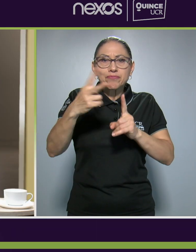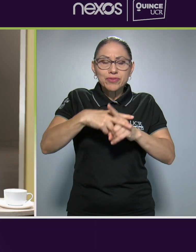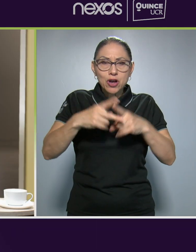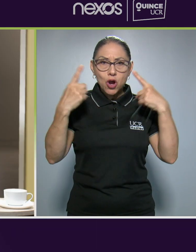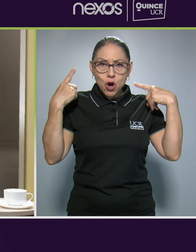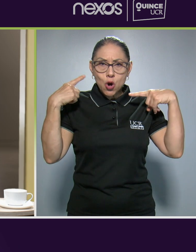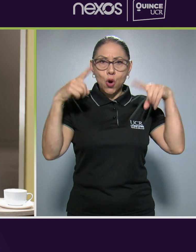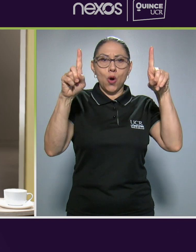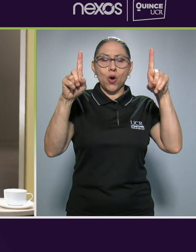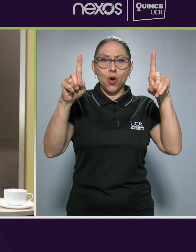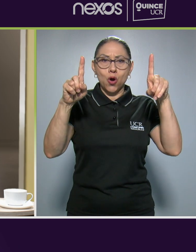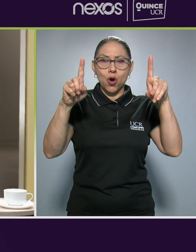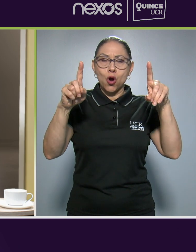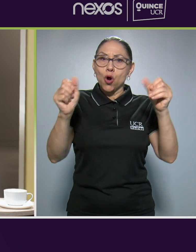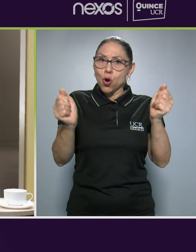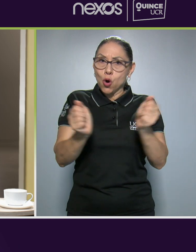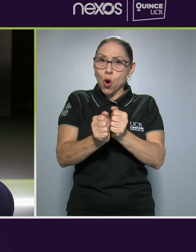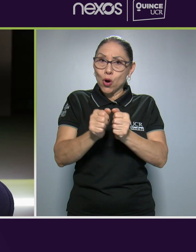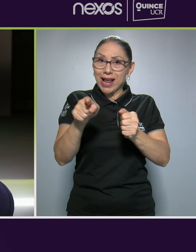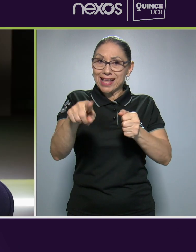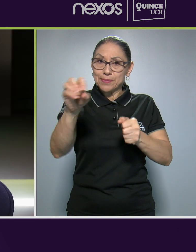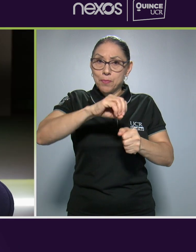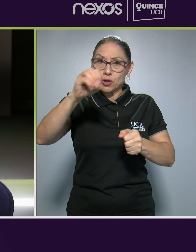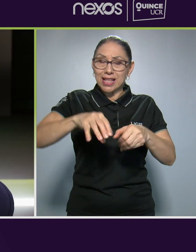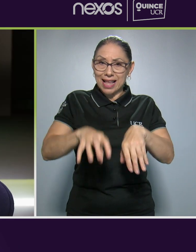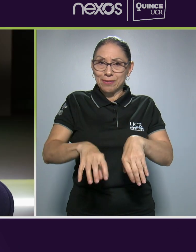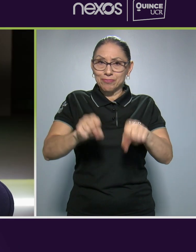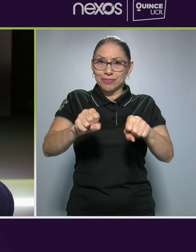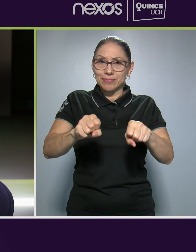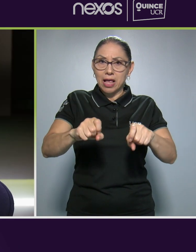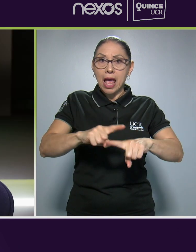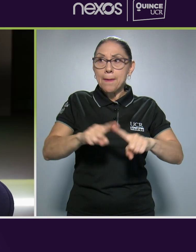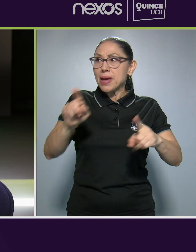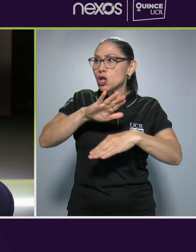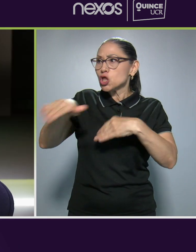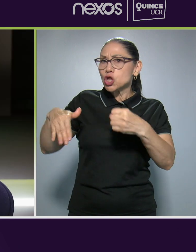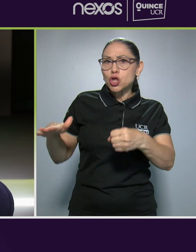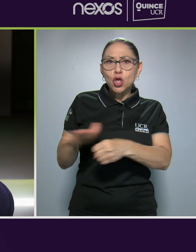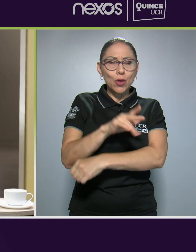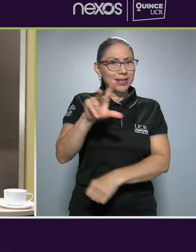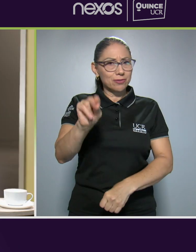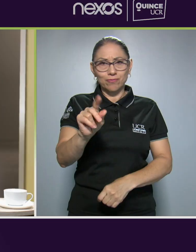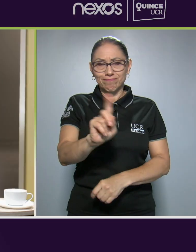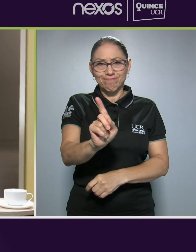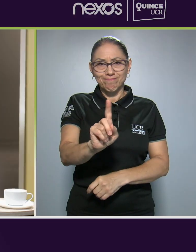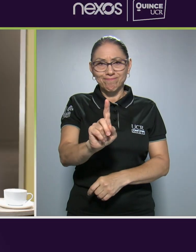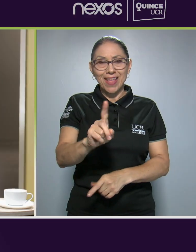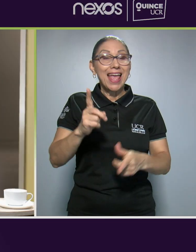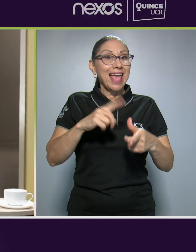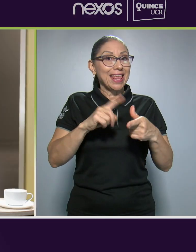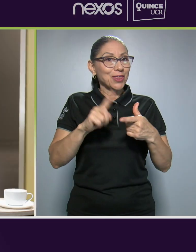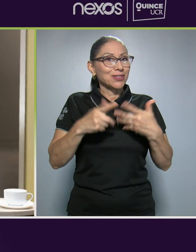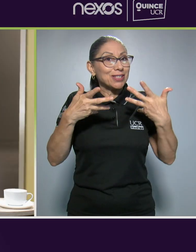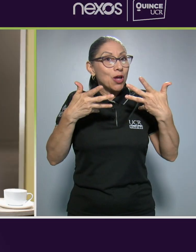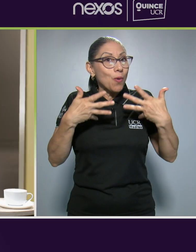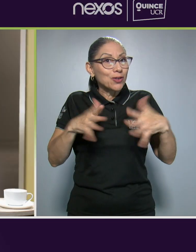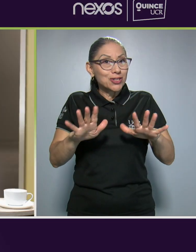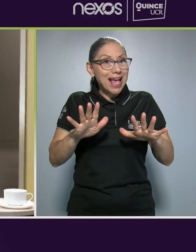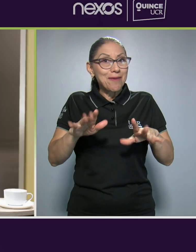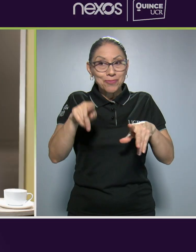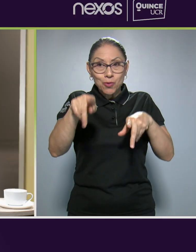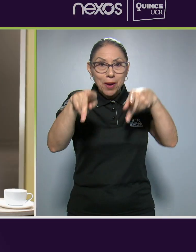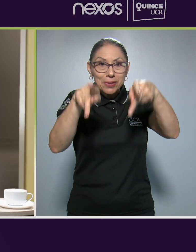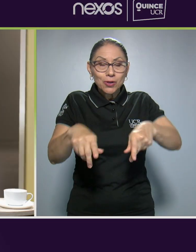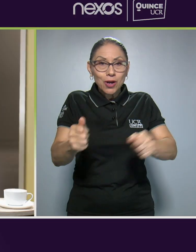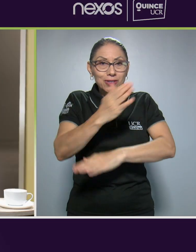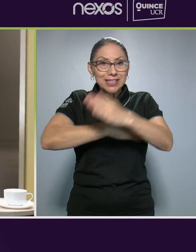plazas, pero no son todas, ¿verdad? No son todas, claro. Entonces, a diferencia de eso, Cuando ya la persona sí es contratada, tenemos